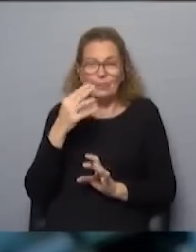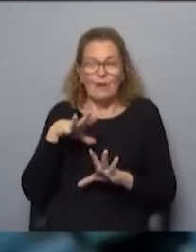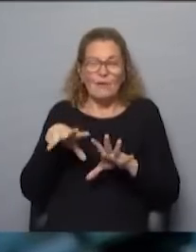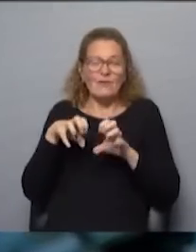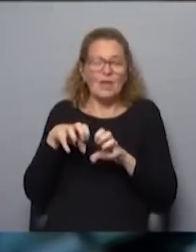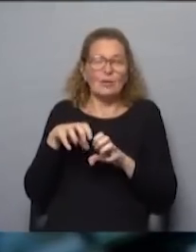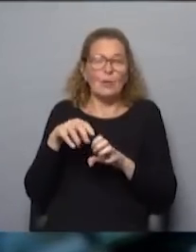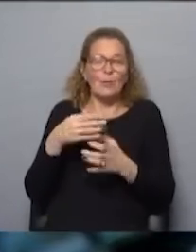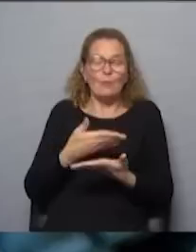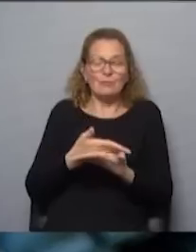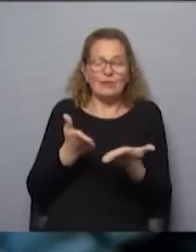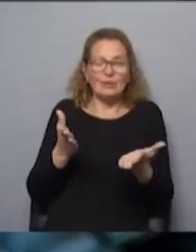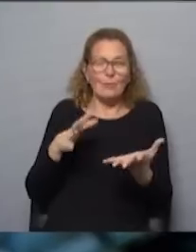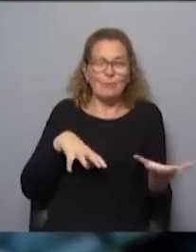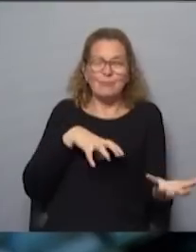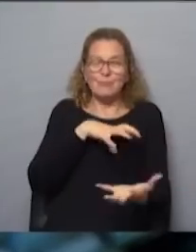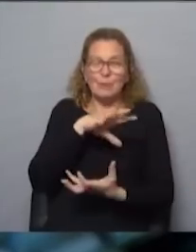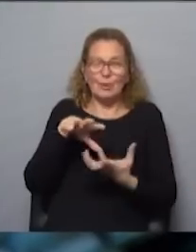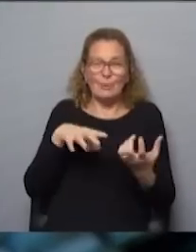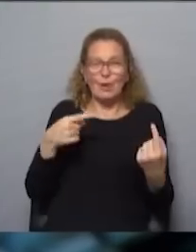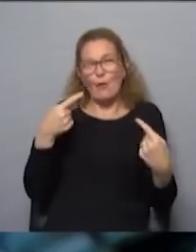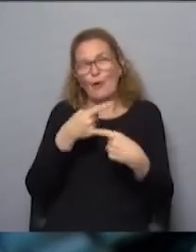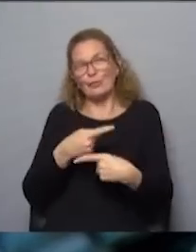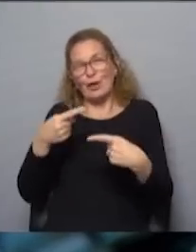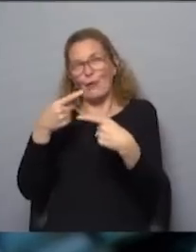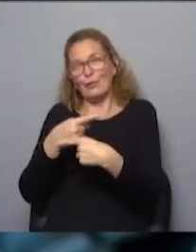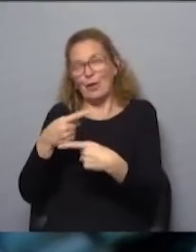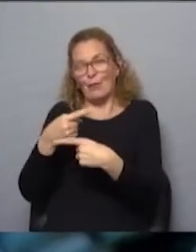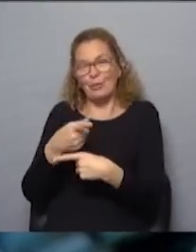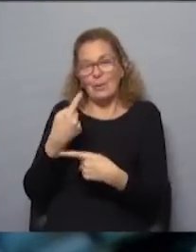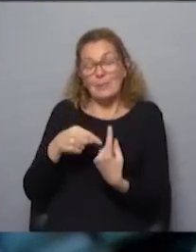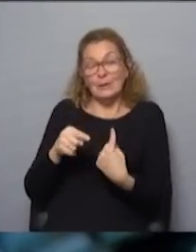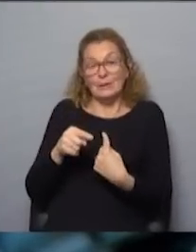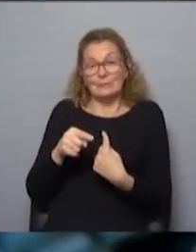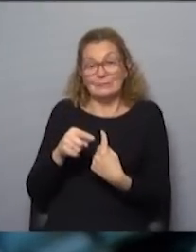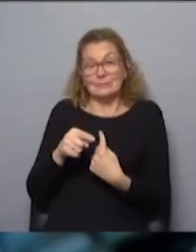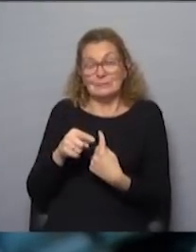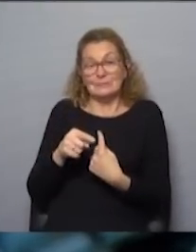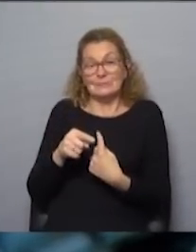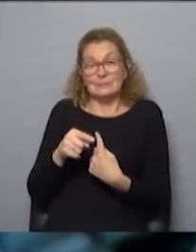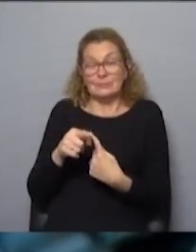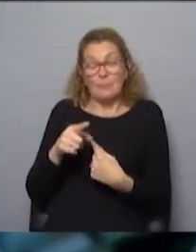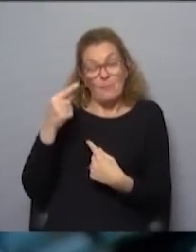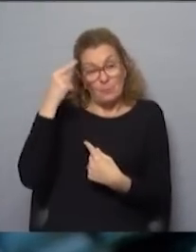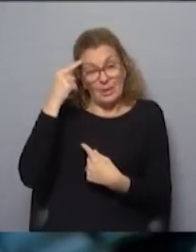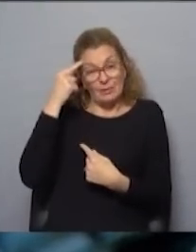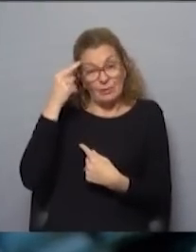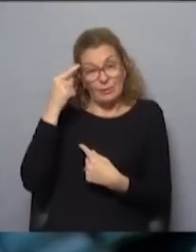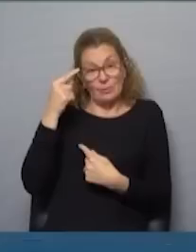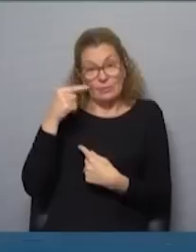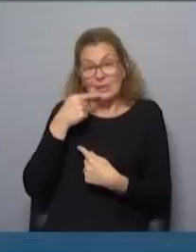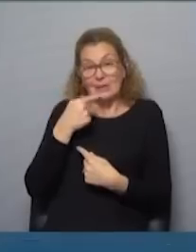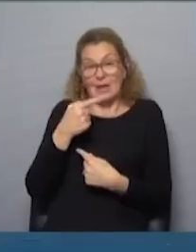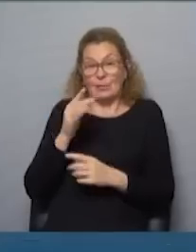un escenario de conflictos y de controversias y todavía este sigo quebrando la